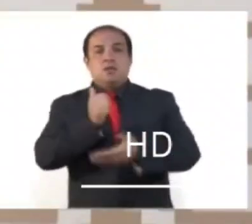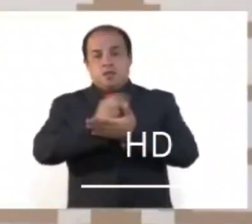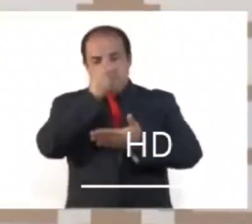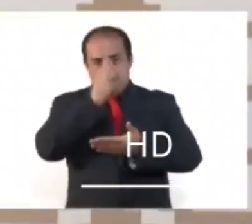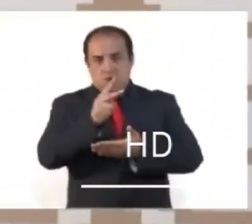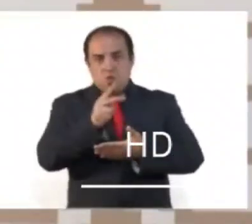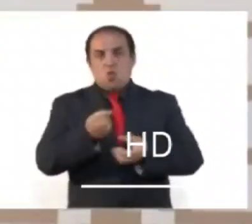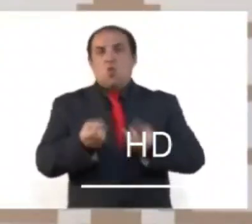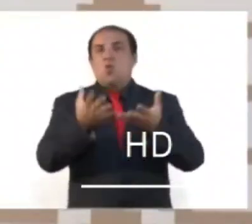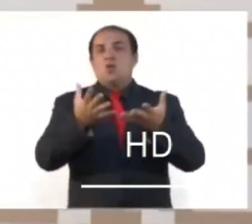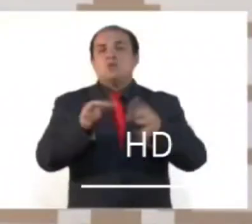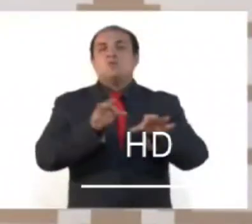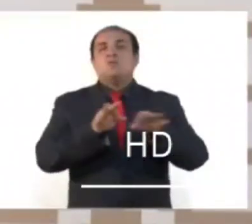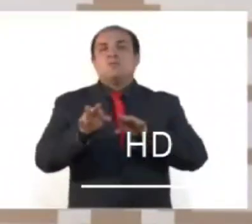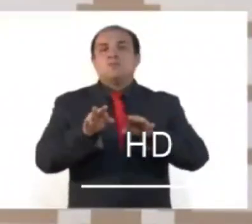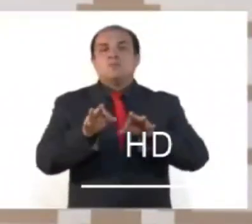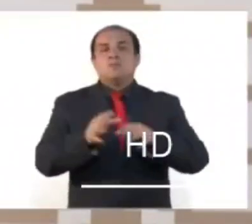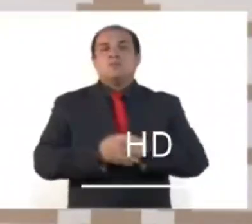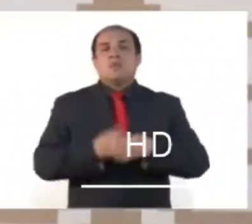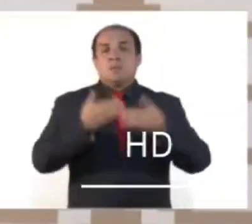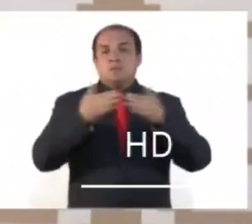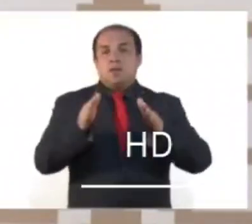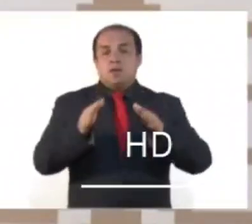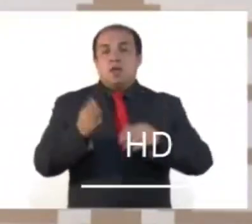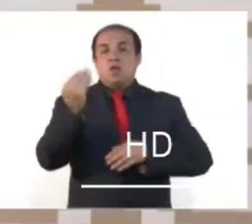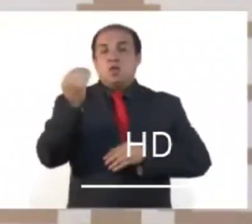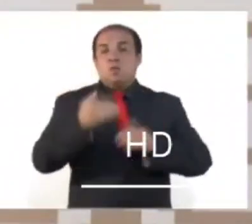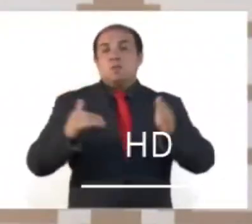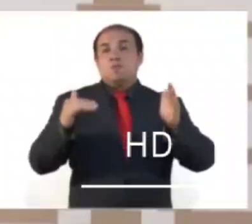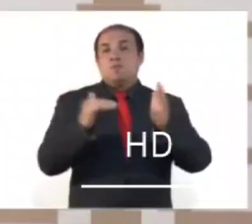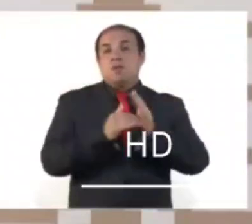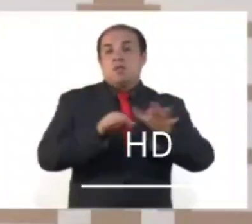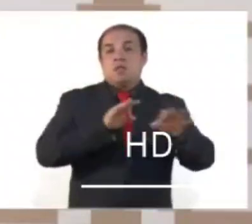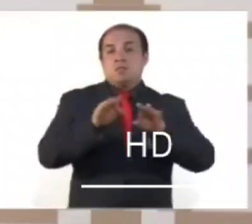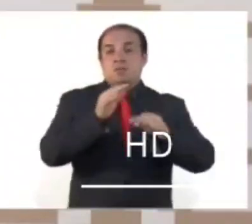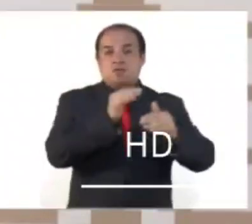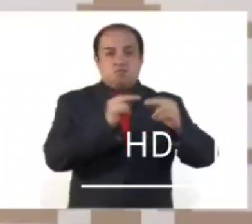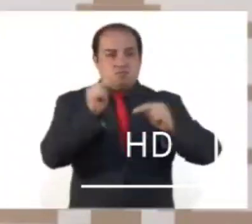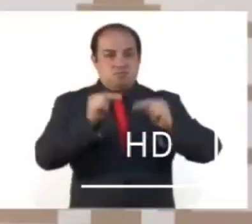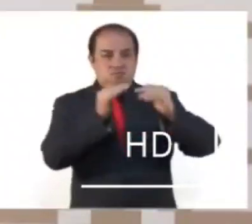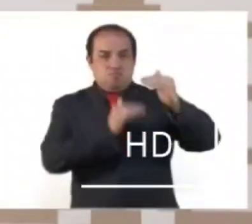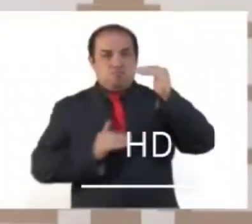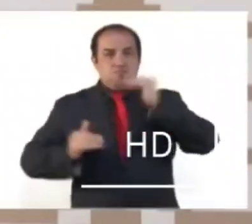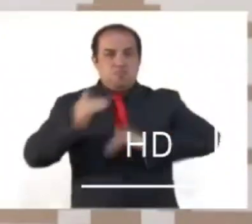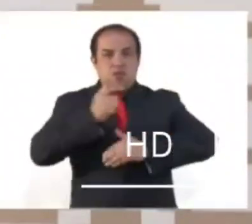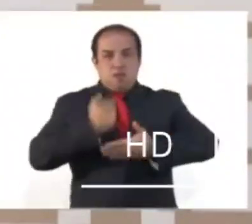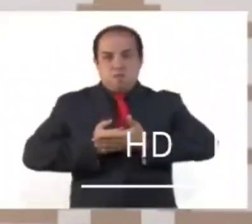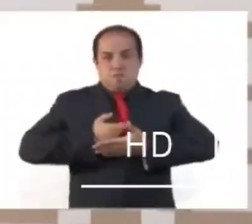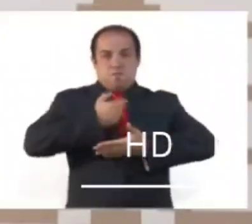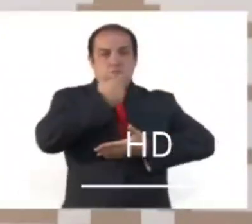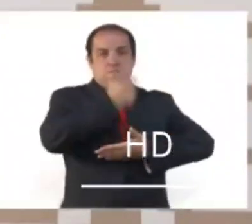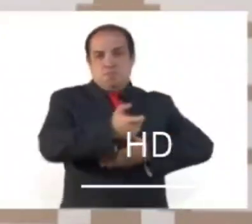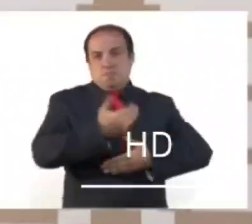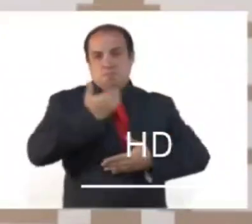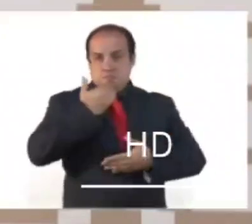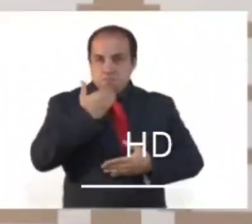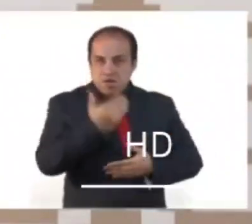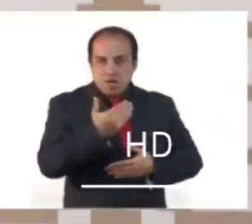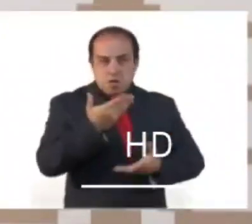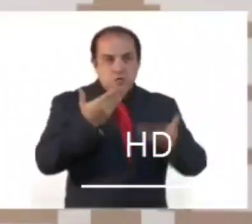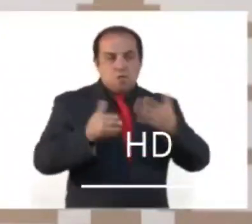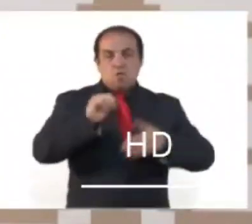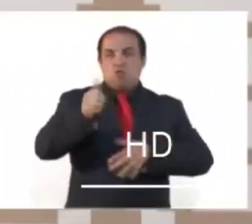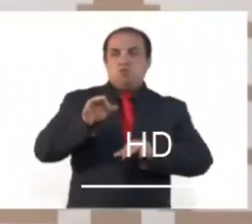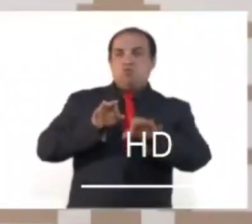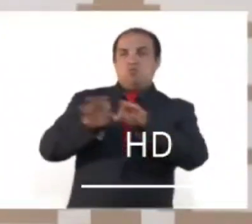Son 9 mil empleos de alta especialidad y que son pagados, mejor pagados que cualquier